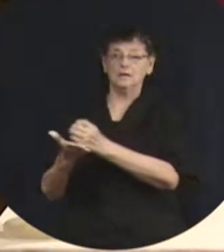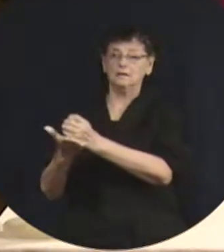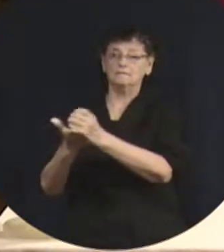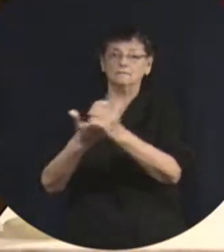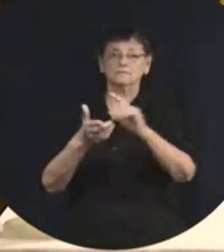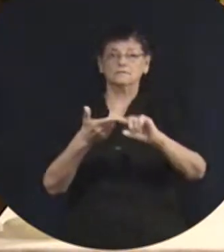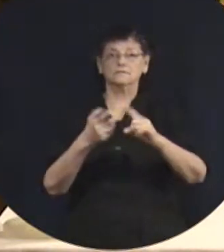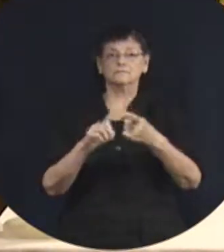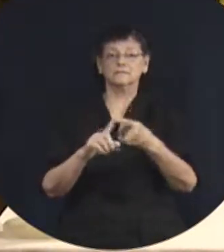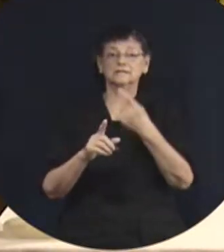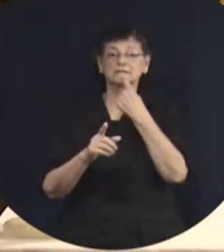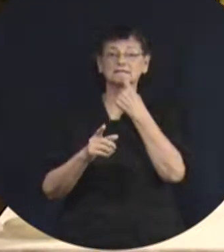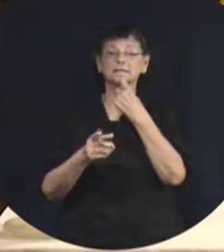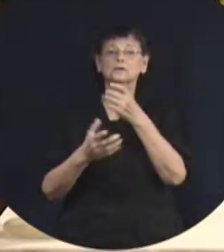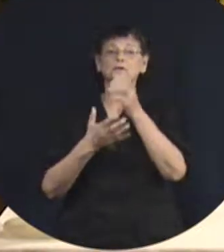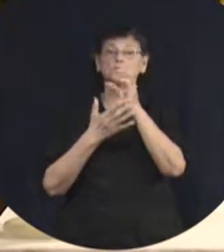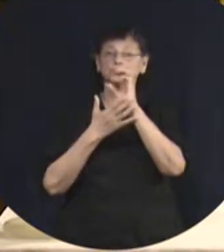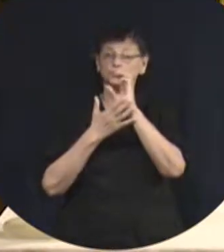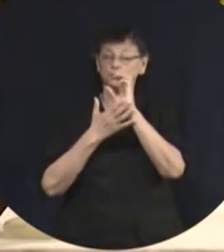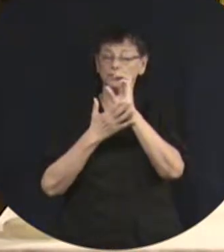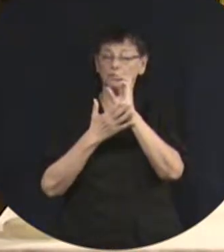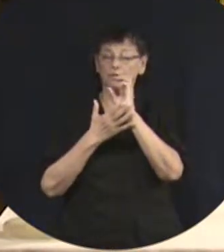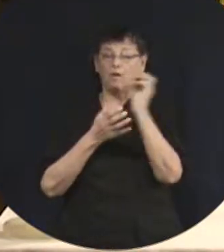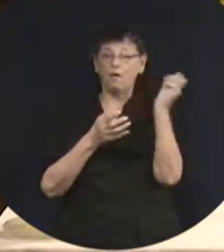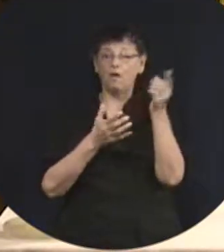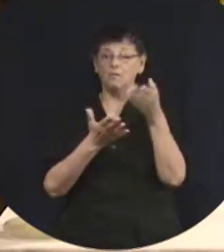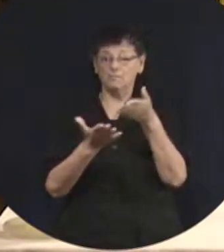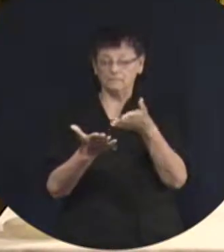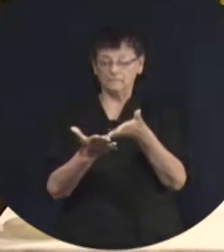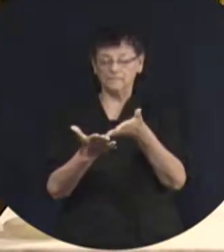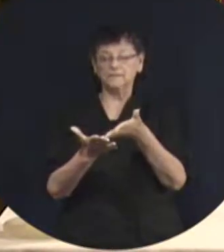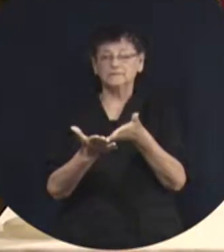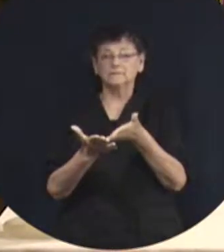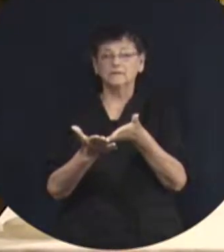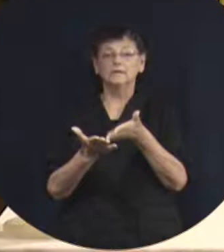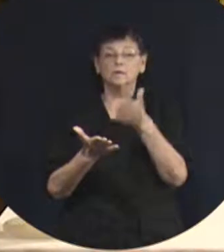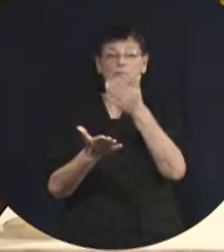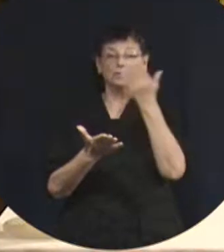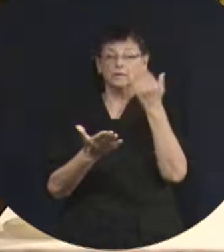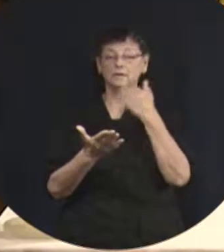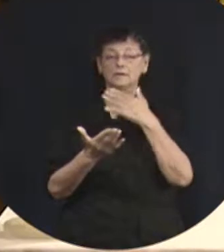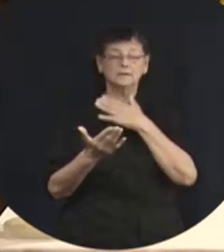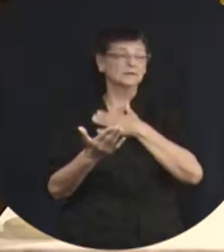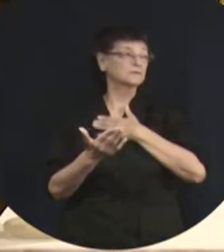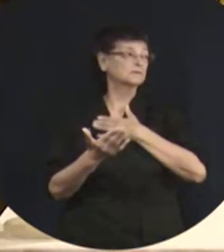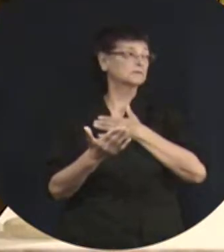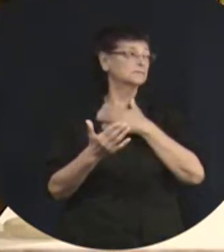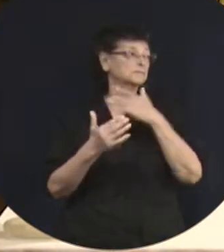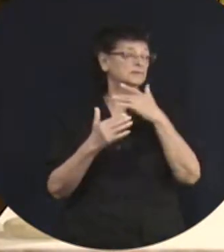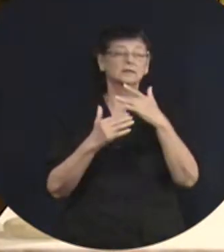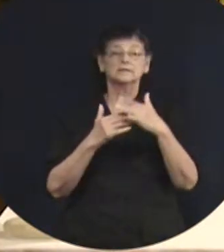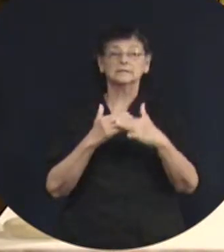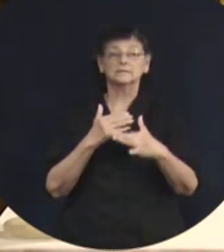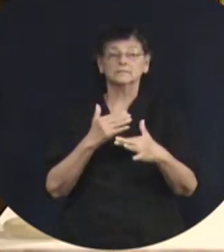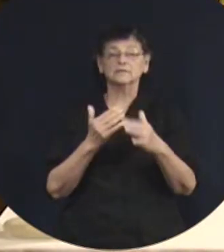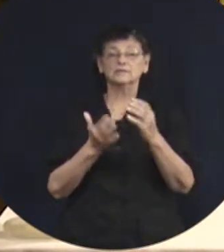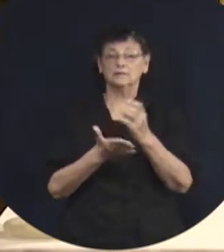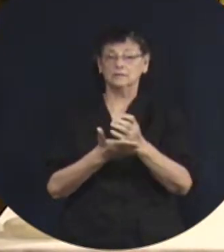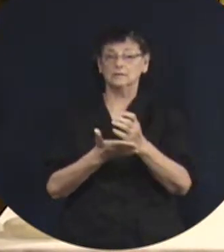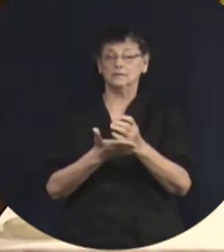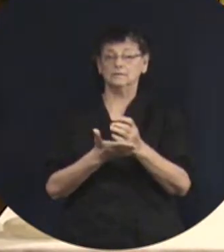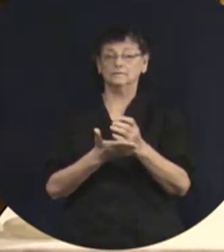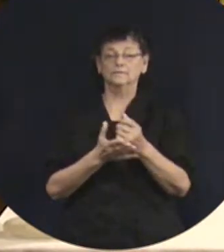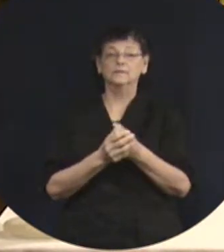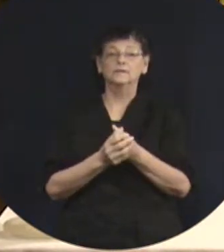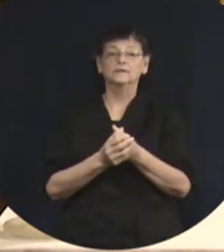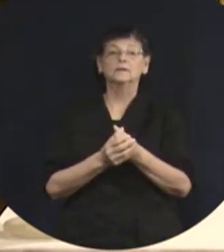diciendo: Tomad y bebed todos de él, porque este es el cáliz de mi